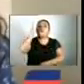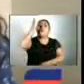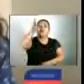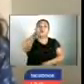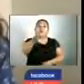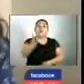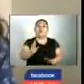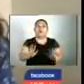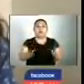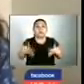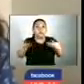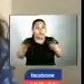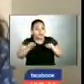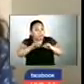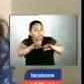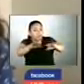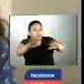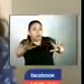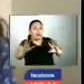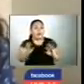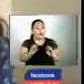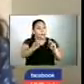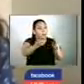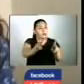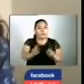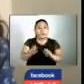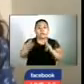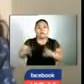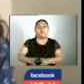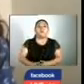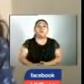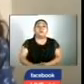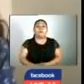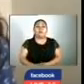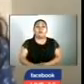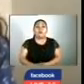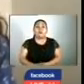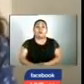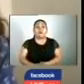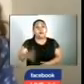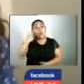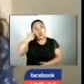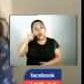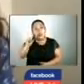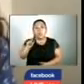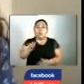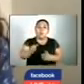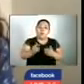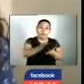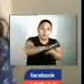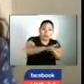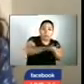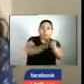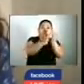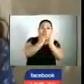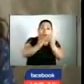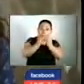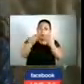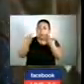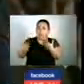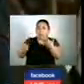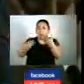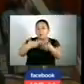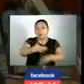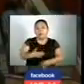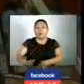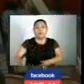limpia en esta expansión de infraestructura en esta expansión por ejemplo de agua limpia que el presidente también mencionó